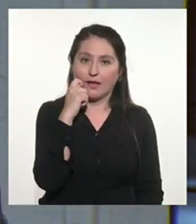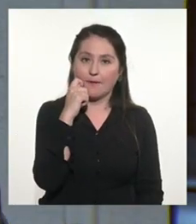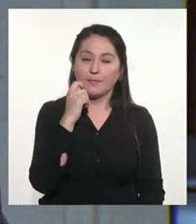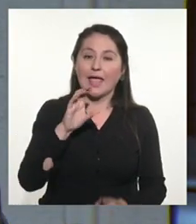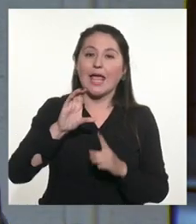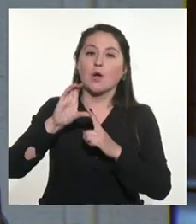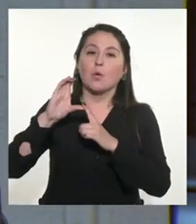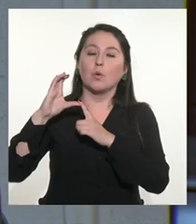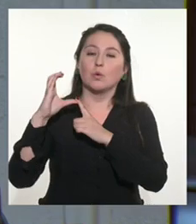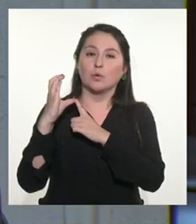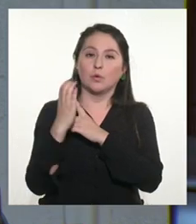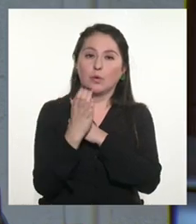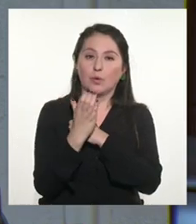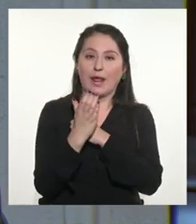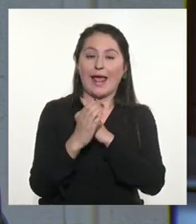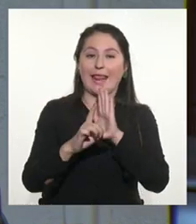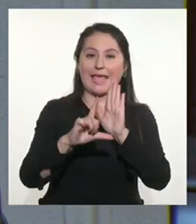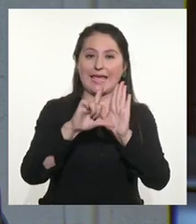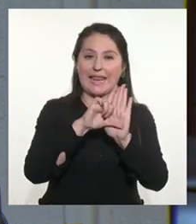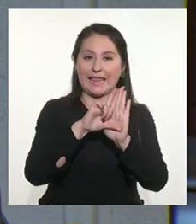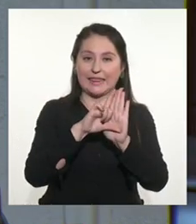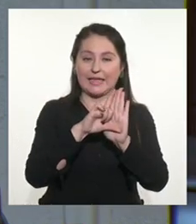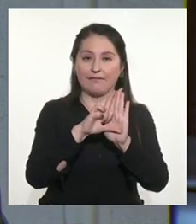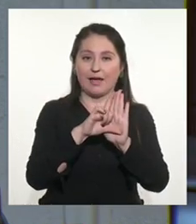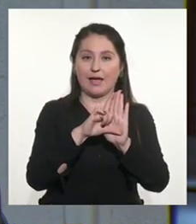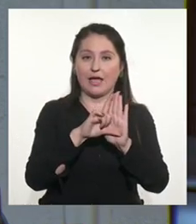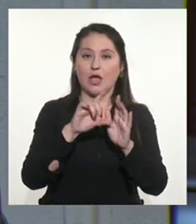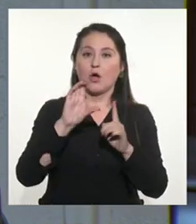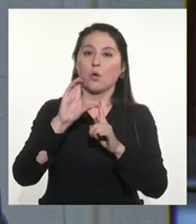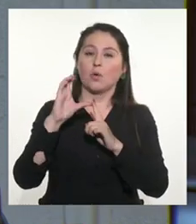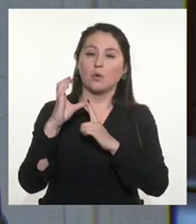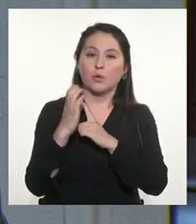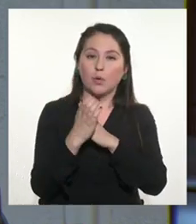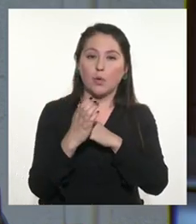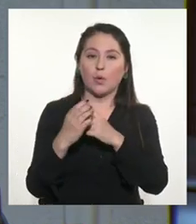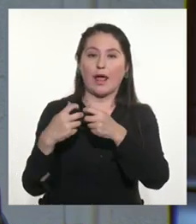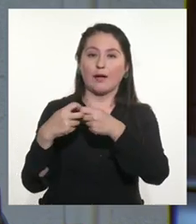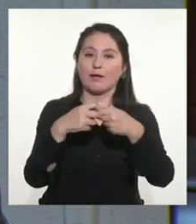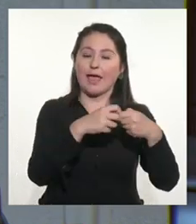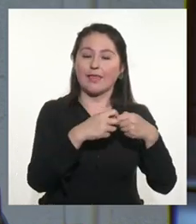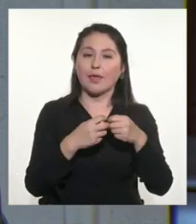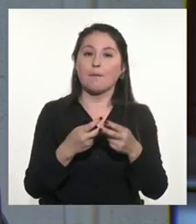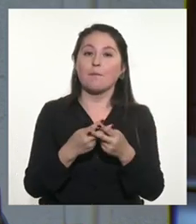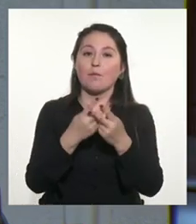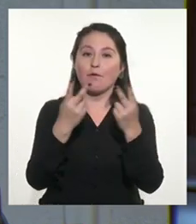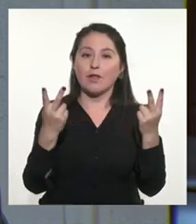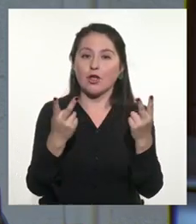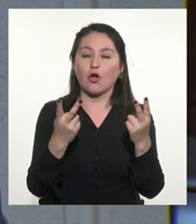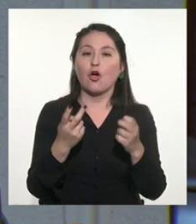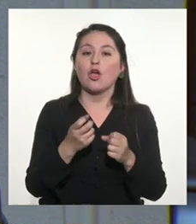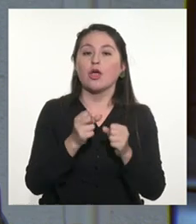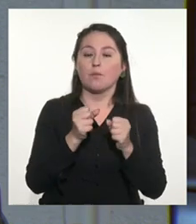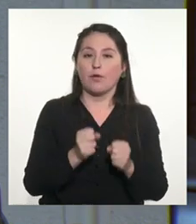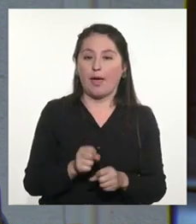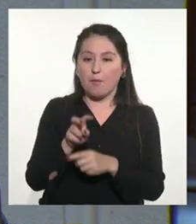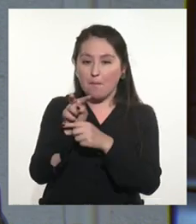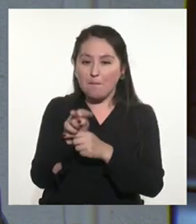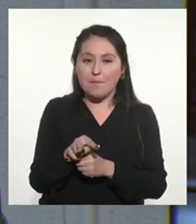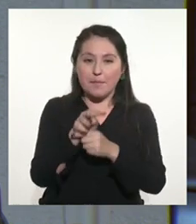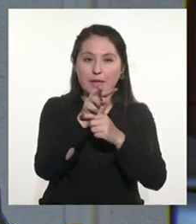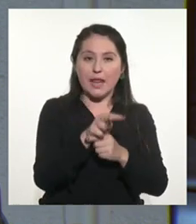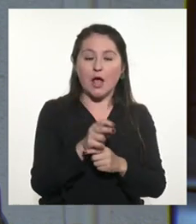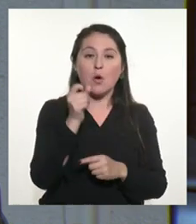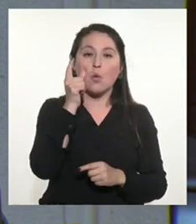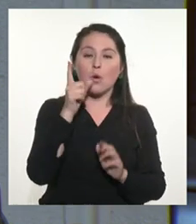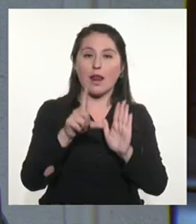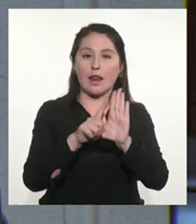cultura legislativa que en la cultura del debate público tengamos esta mirada de poder revisar aquellas normas que ya están en desuso